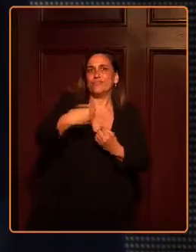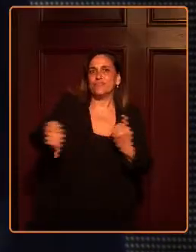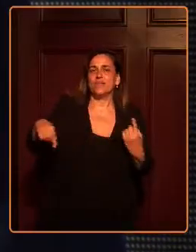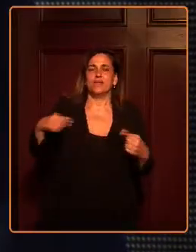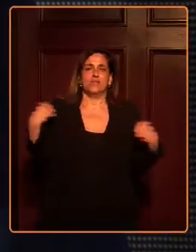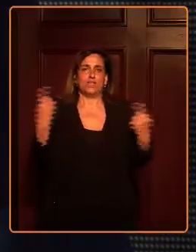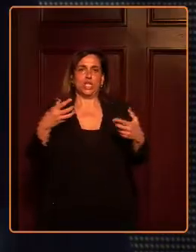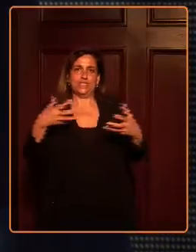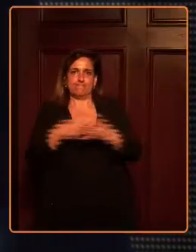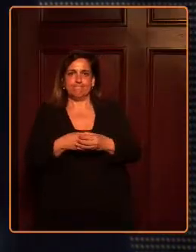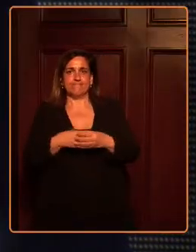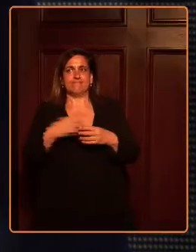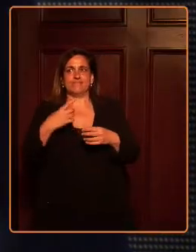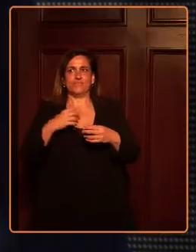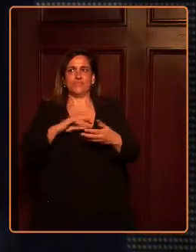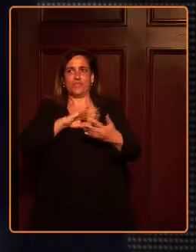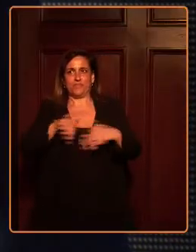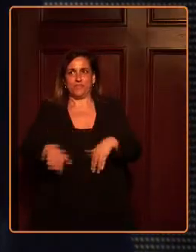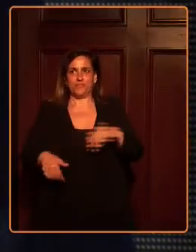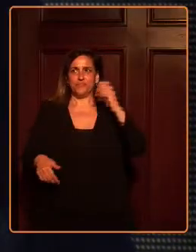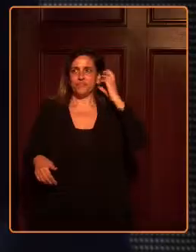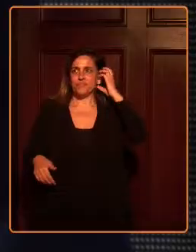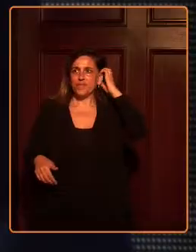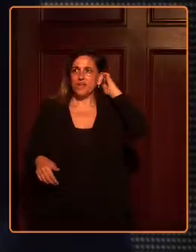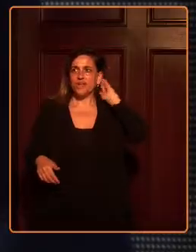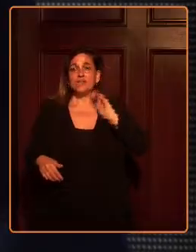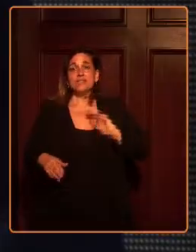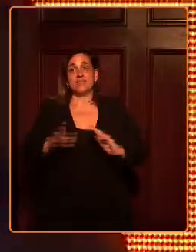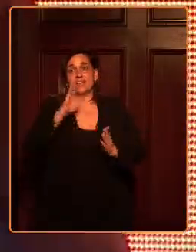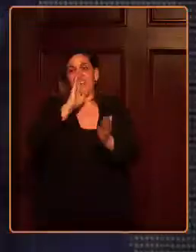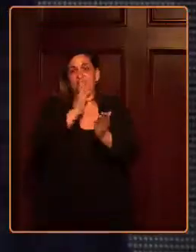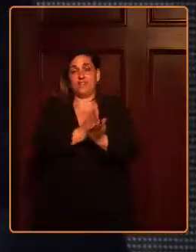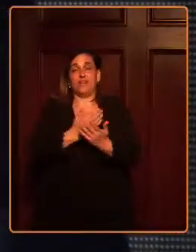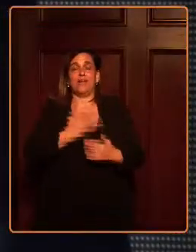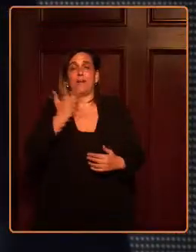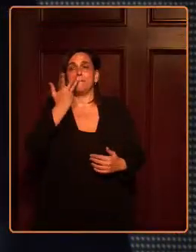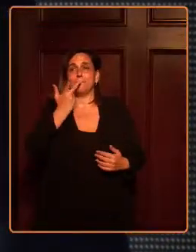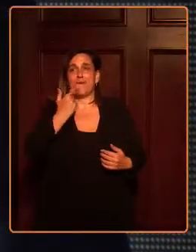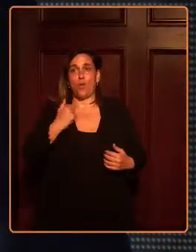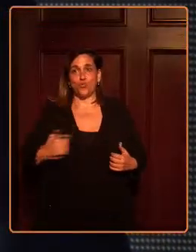la división social y demás. Y finalmente me gustaría,